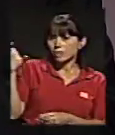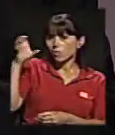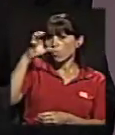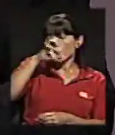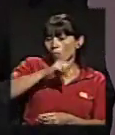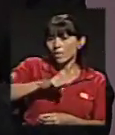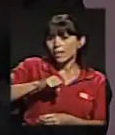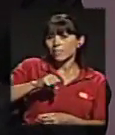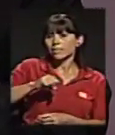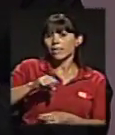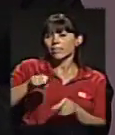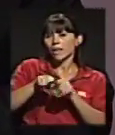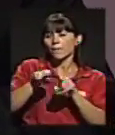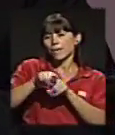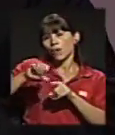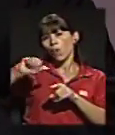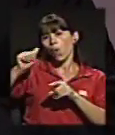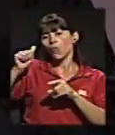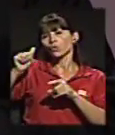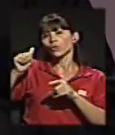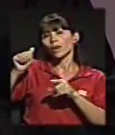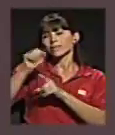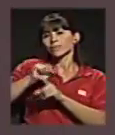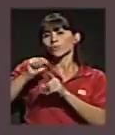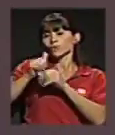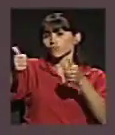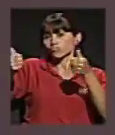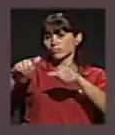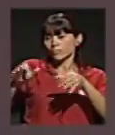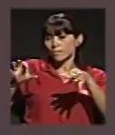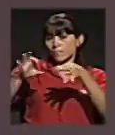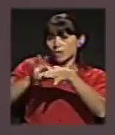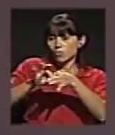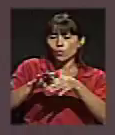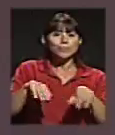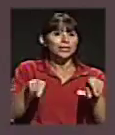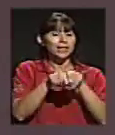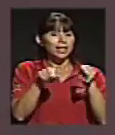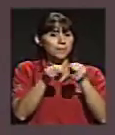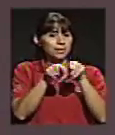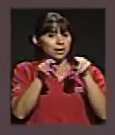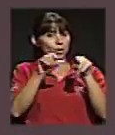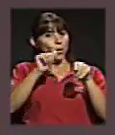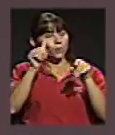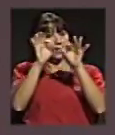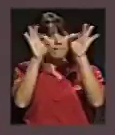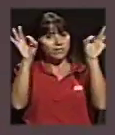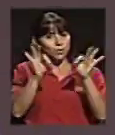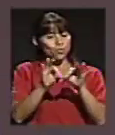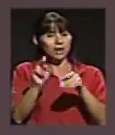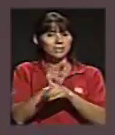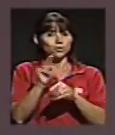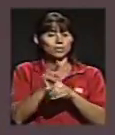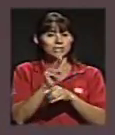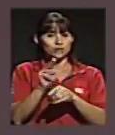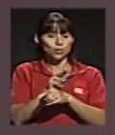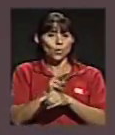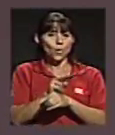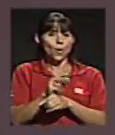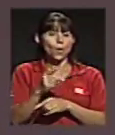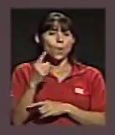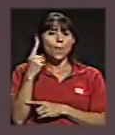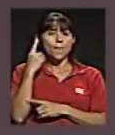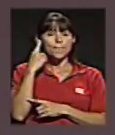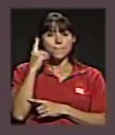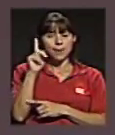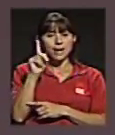ocurrido lograron documentar? Existe también, otra figura que se utilizó para unir, para que se unieran las